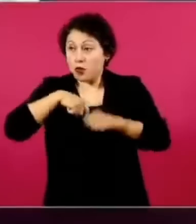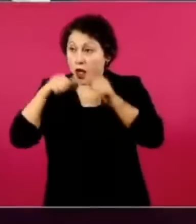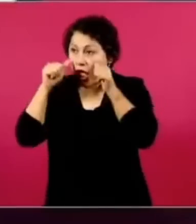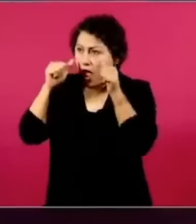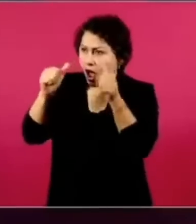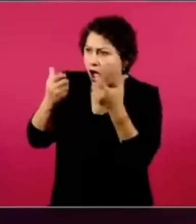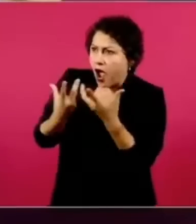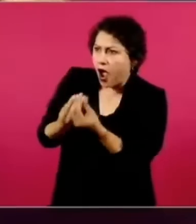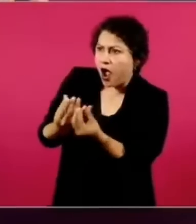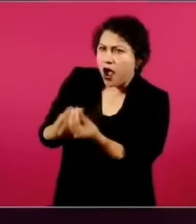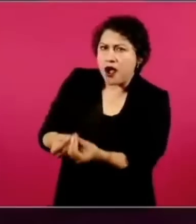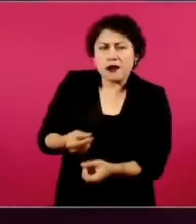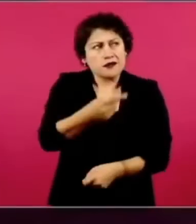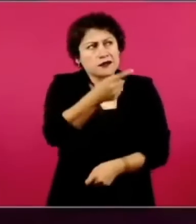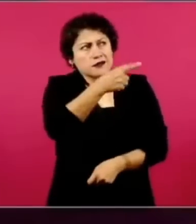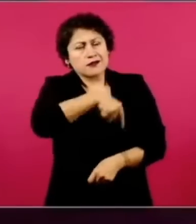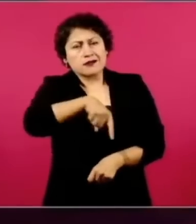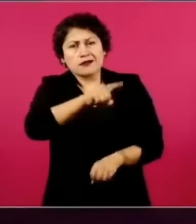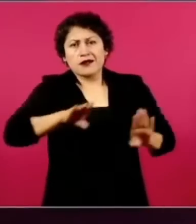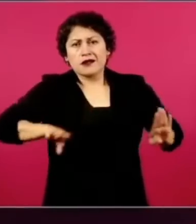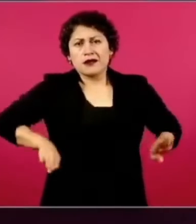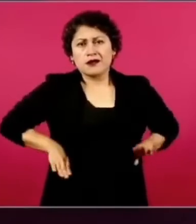Ellos desprecian al pueblo.